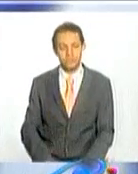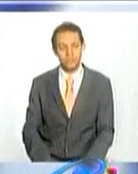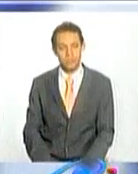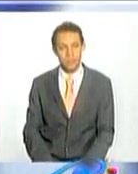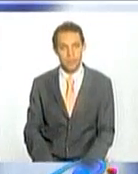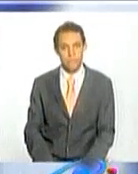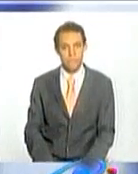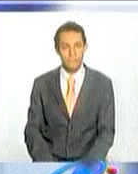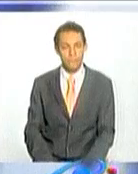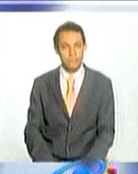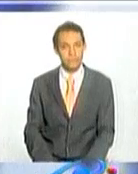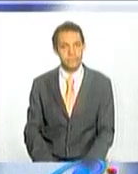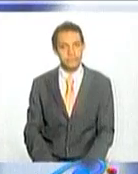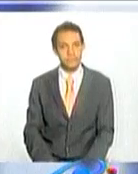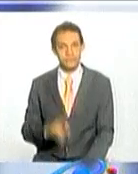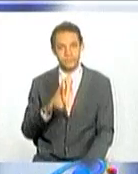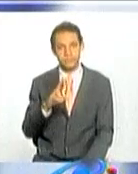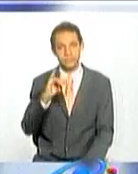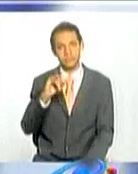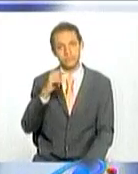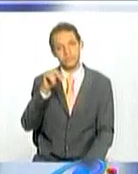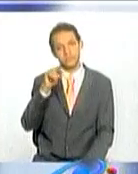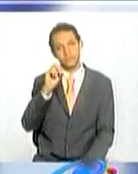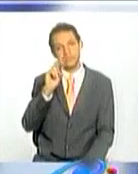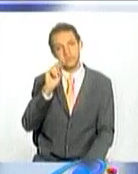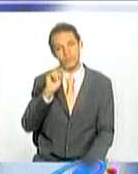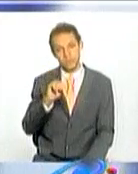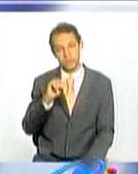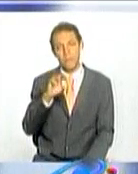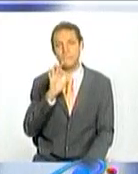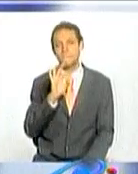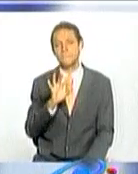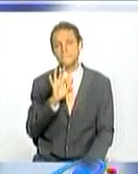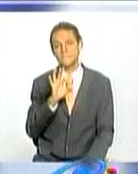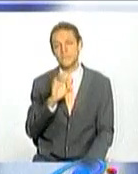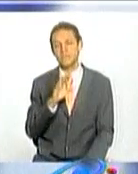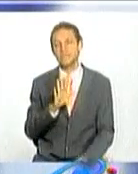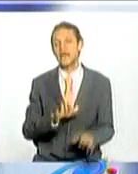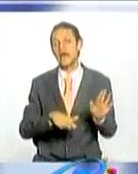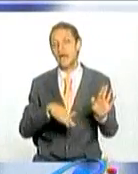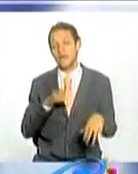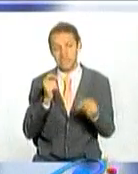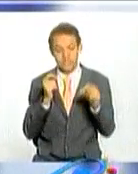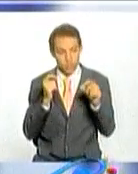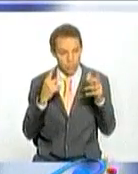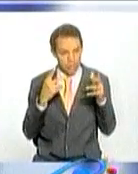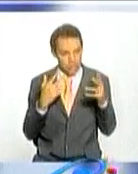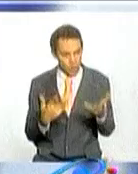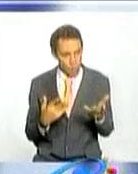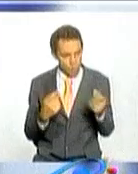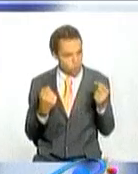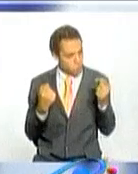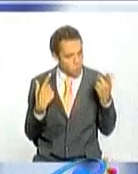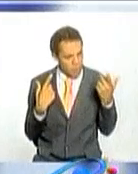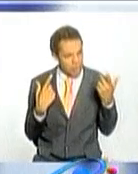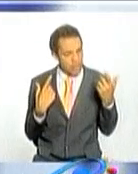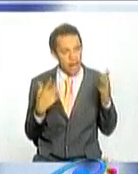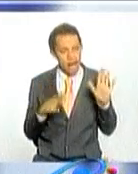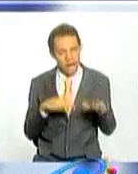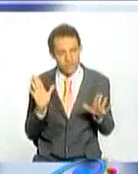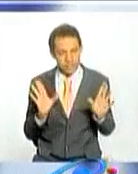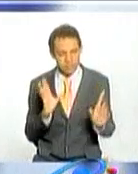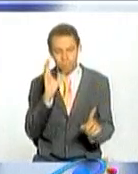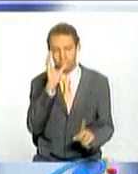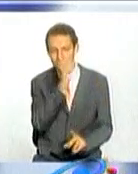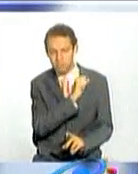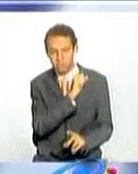El otro riñón, perfectamente bien. Nos encontramos a veces sorpresas con los riñones. Muchas veces encontramos